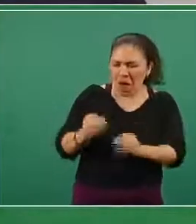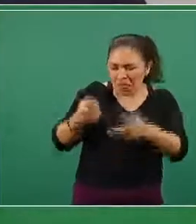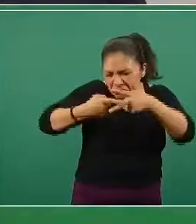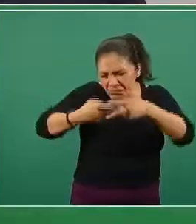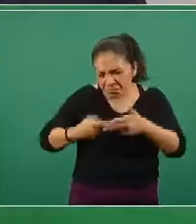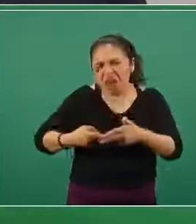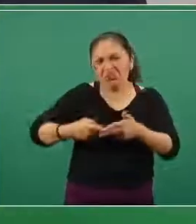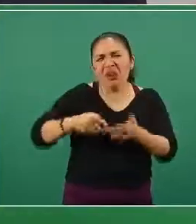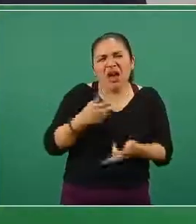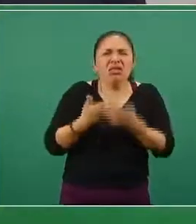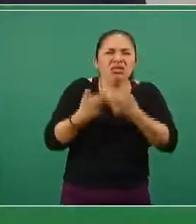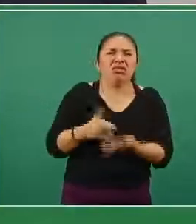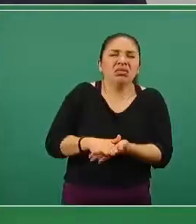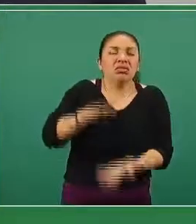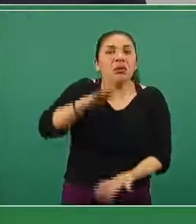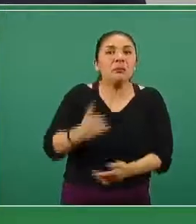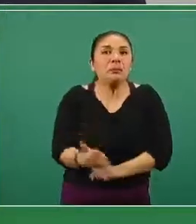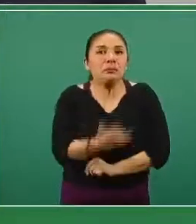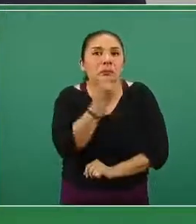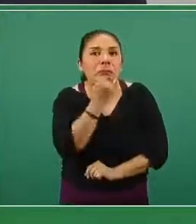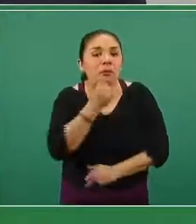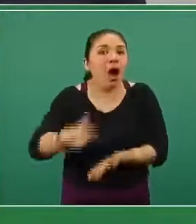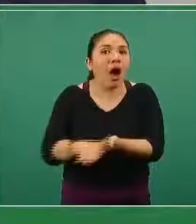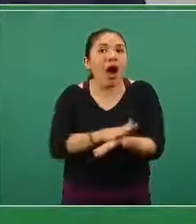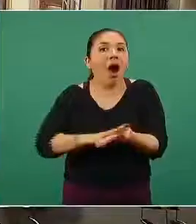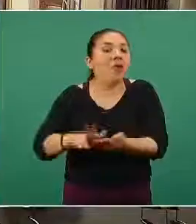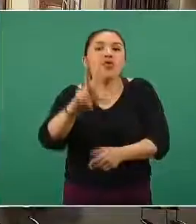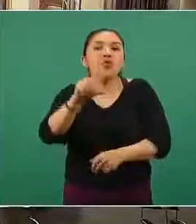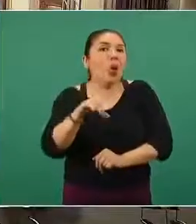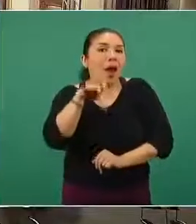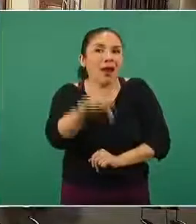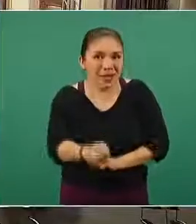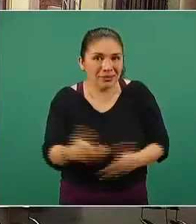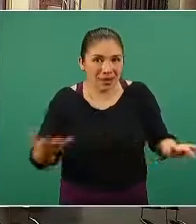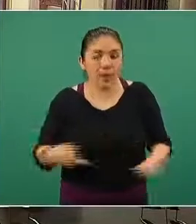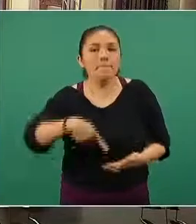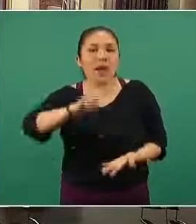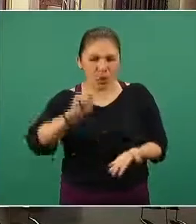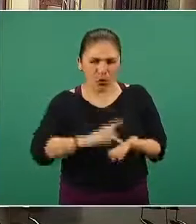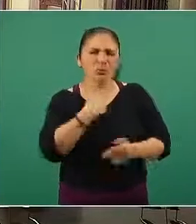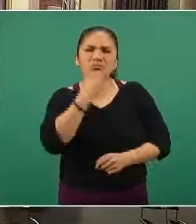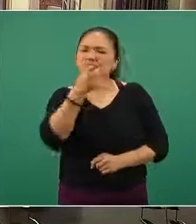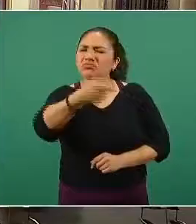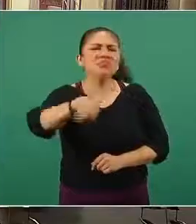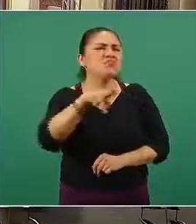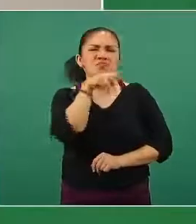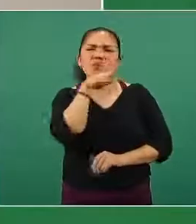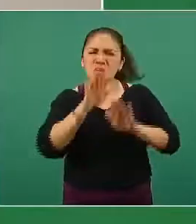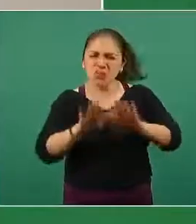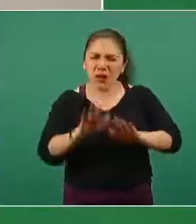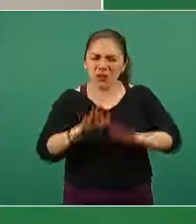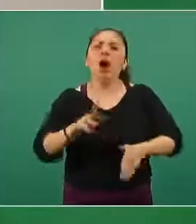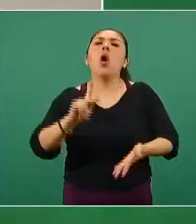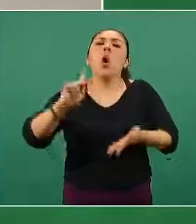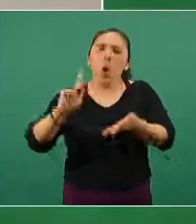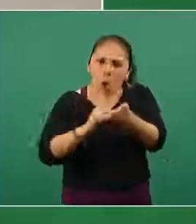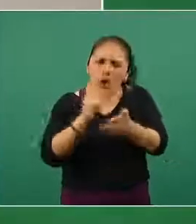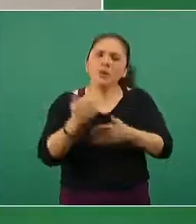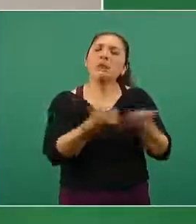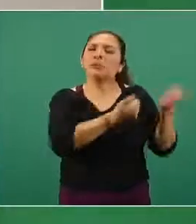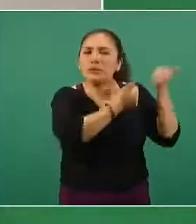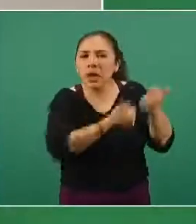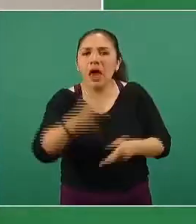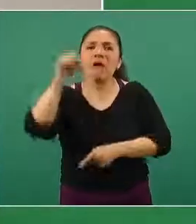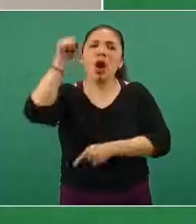localidad o municipio específico a veces no terminen alcanzando. Pero entonces reiteramos, no se preocupen, van a volver a enviar